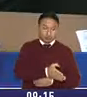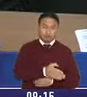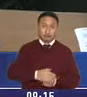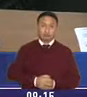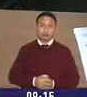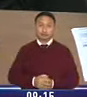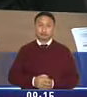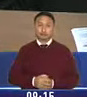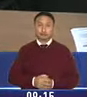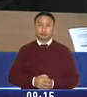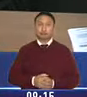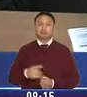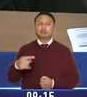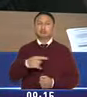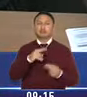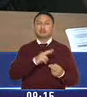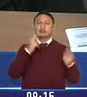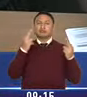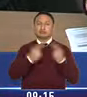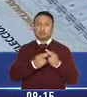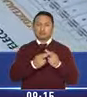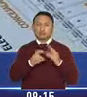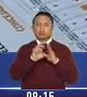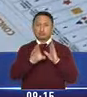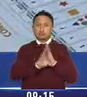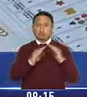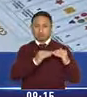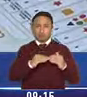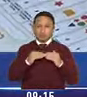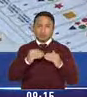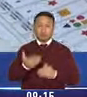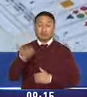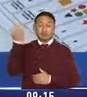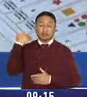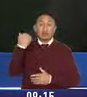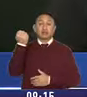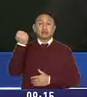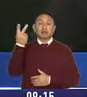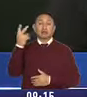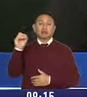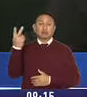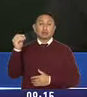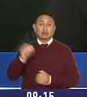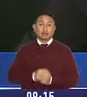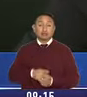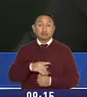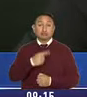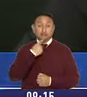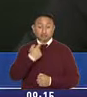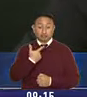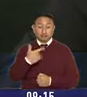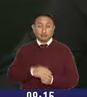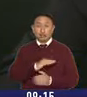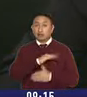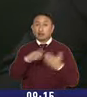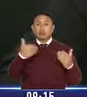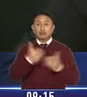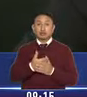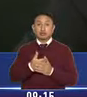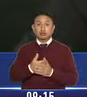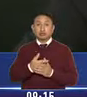Lo que responde a reformas del Código de la Democracia efectuadas en el 2020. Es decir, yo elijo a todos